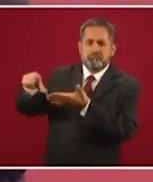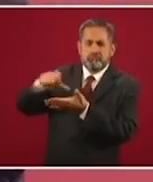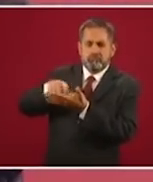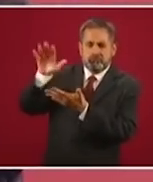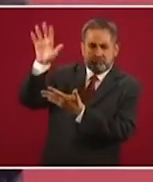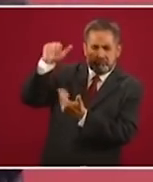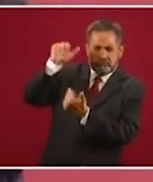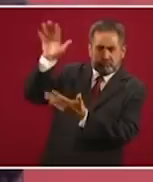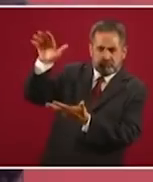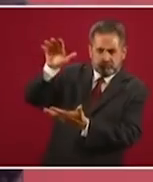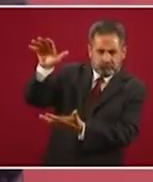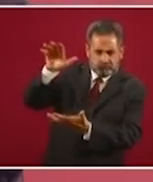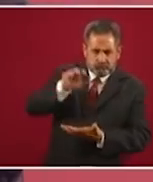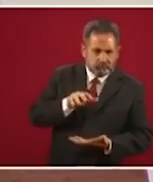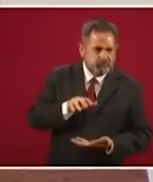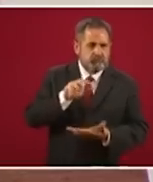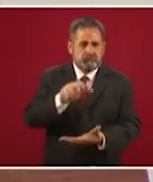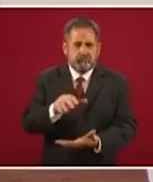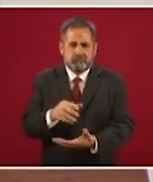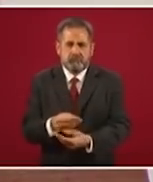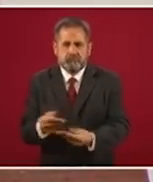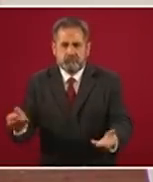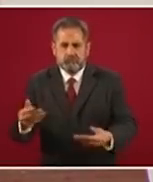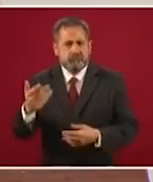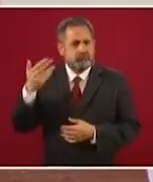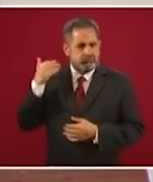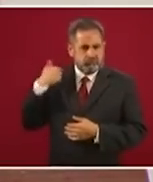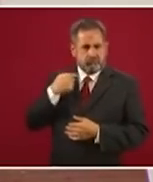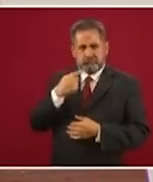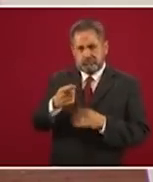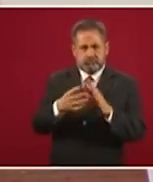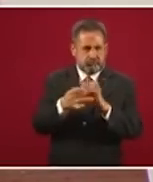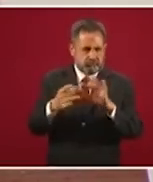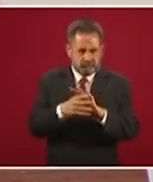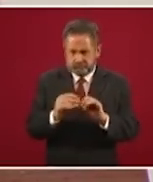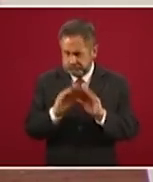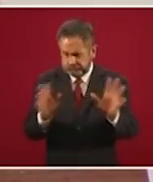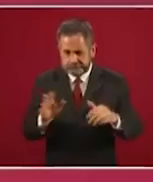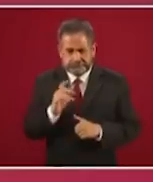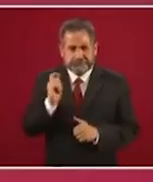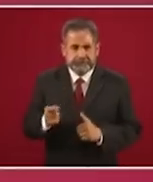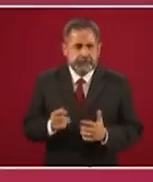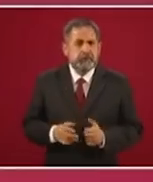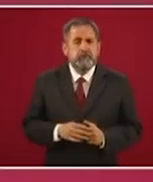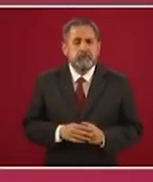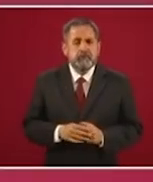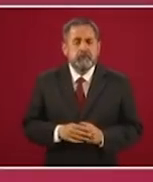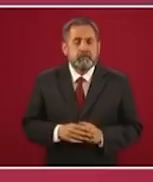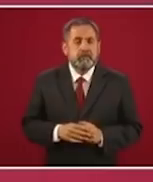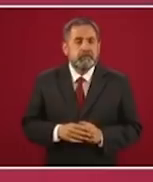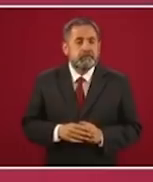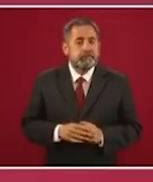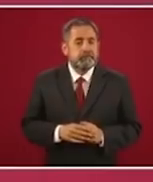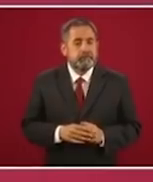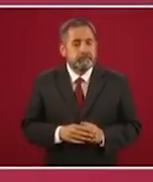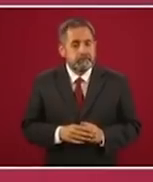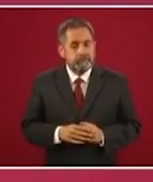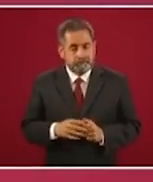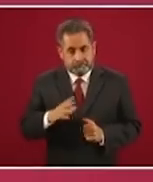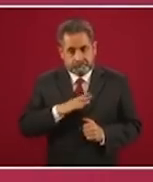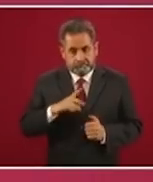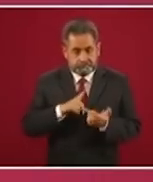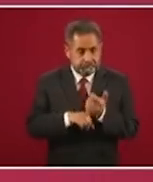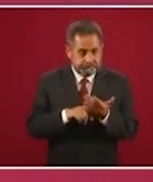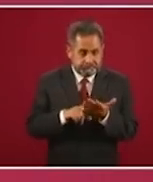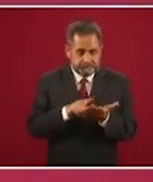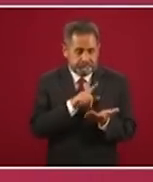medicamentos en el extranjero. Ya les explicaba yo de que había una situación